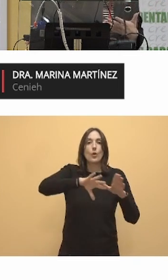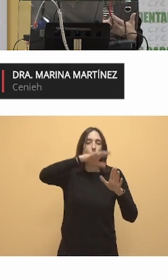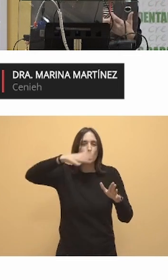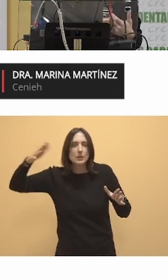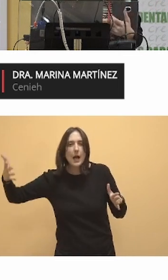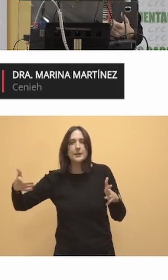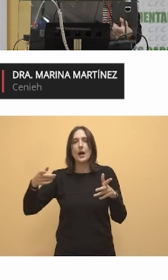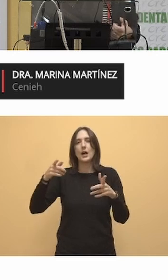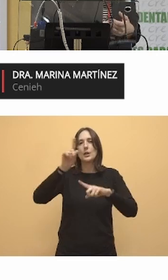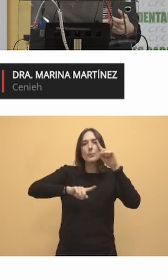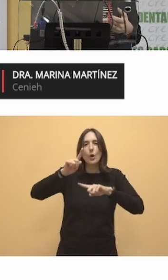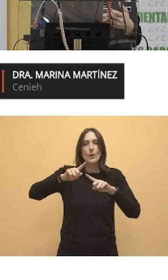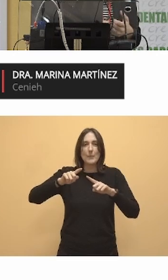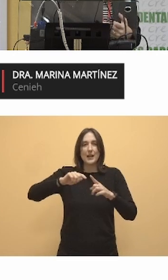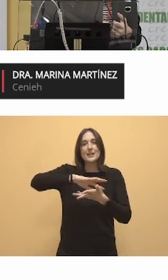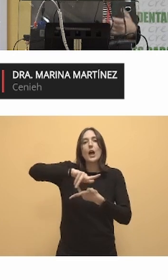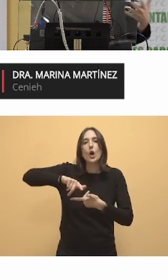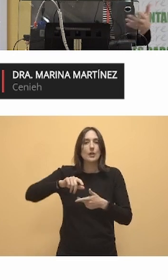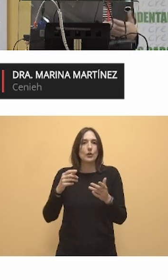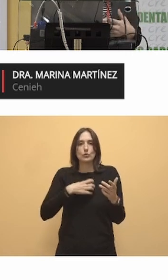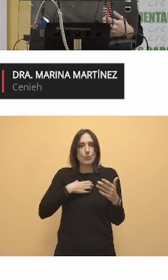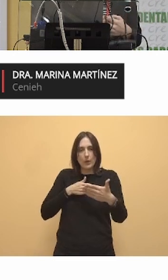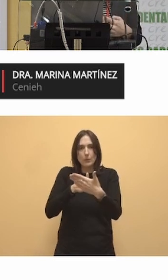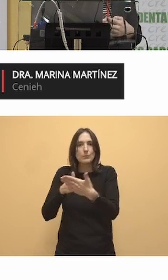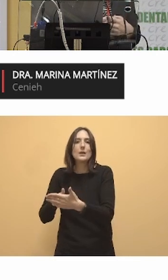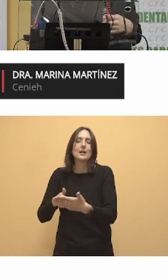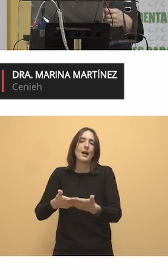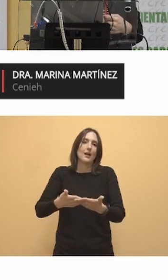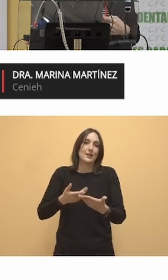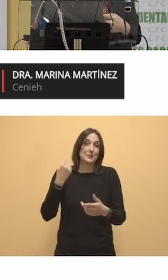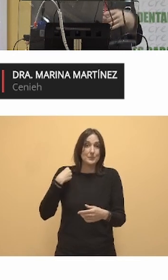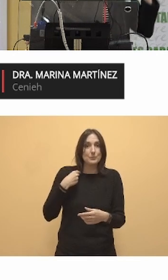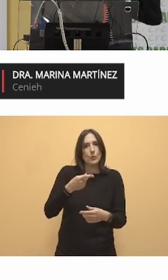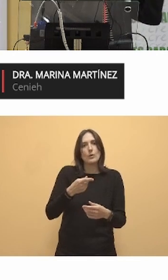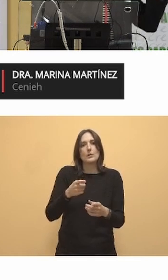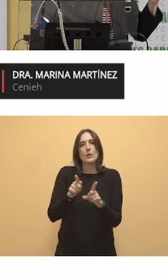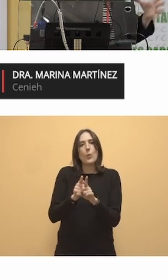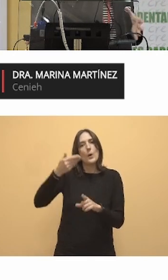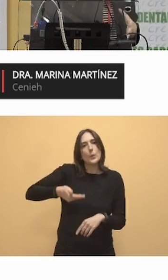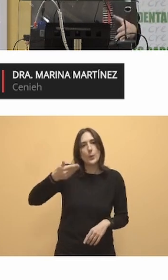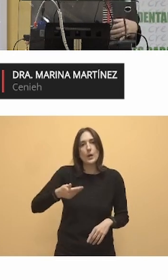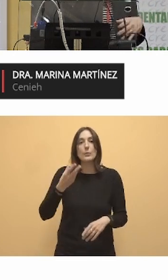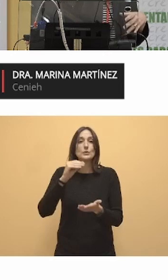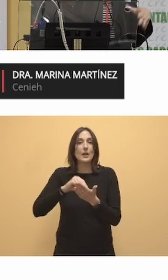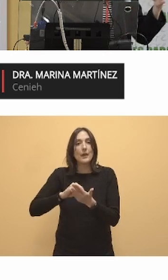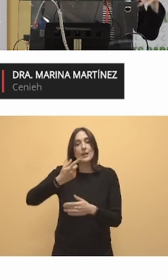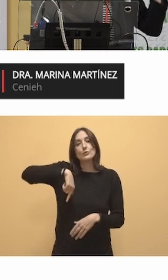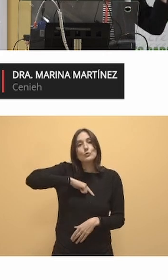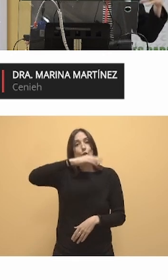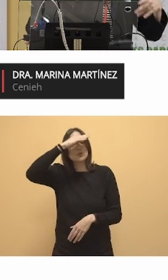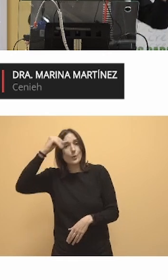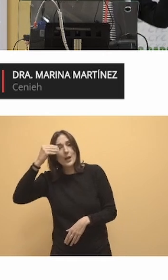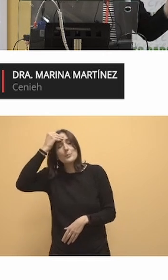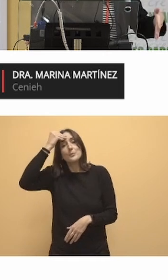papel fundamental en la evolución humana, y es algo que muchas veces los antropólogos pues, nos olvidamos de esas barreras y queremos